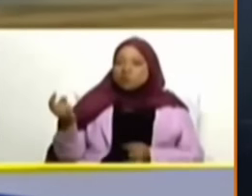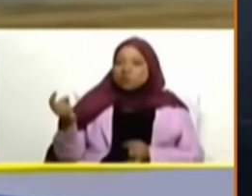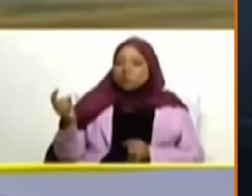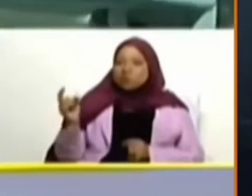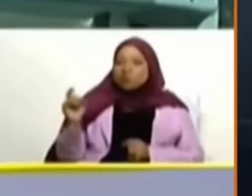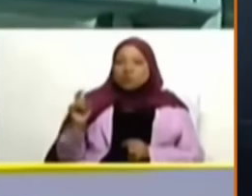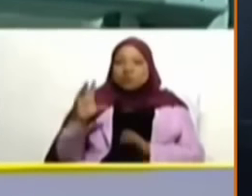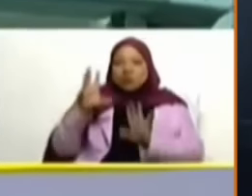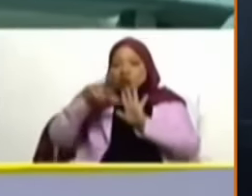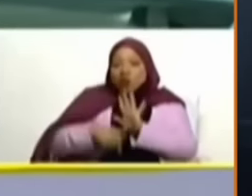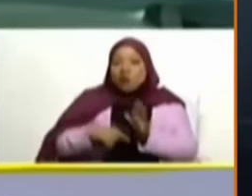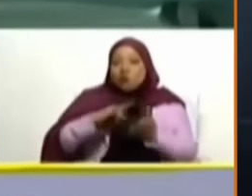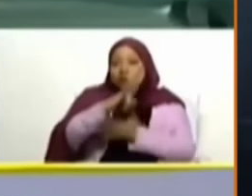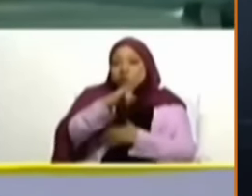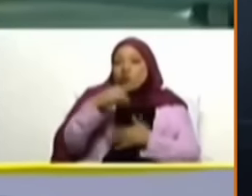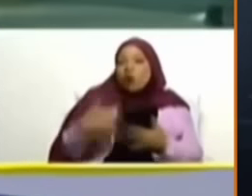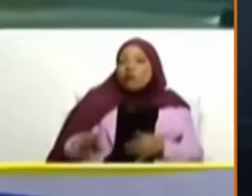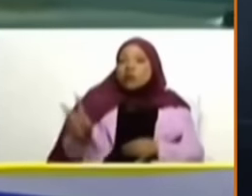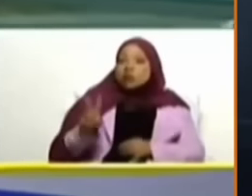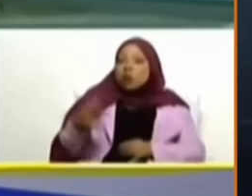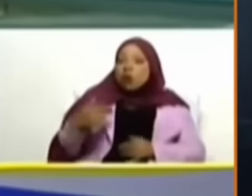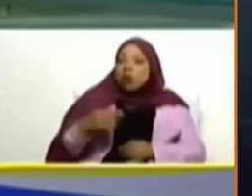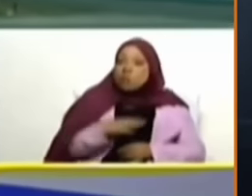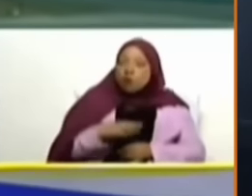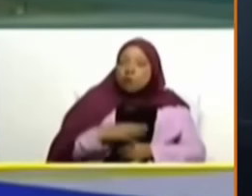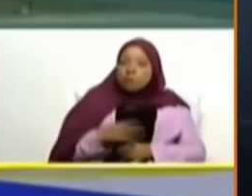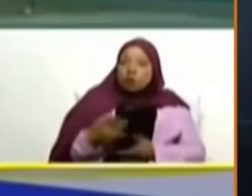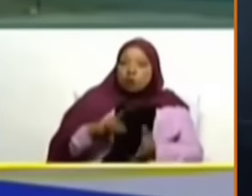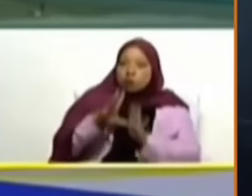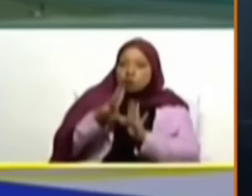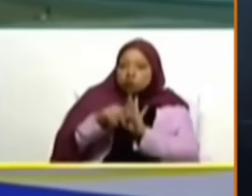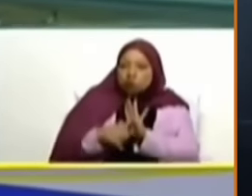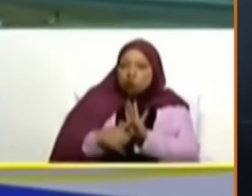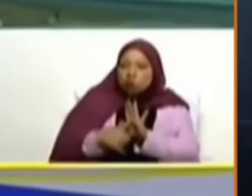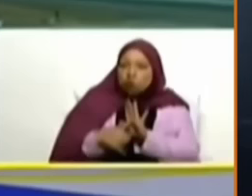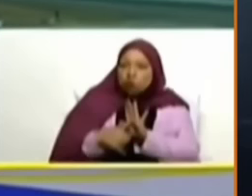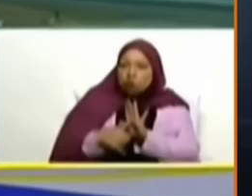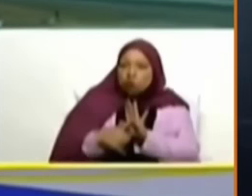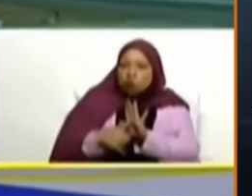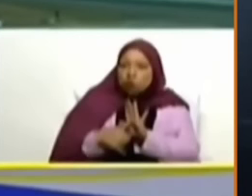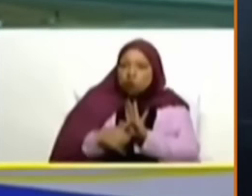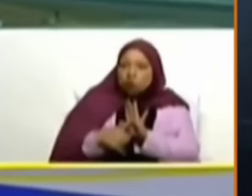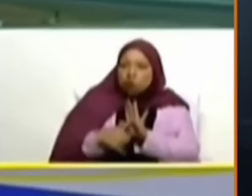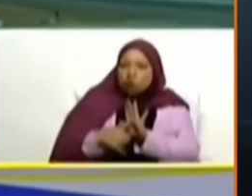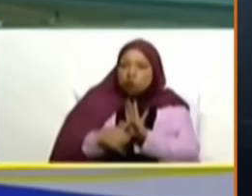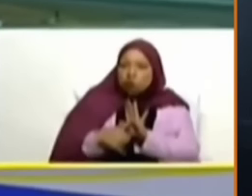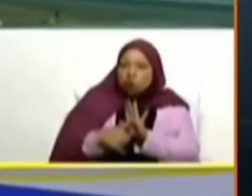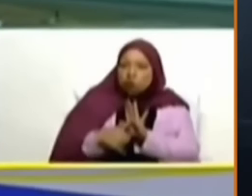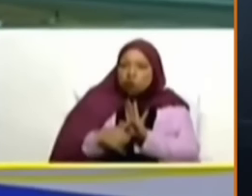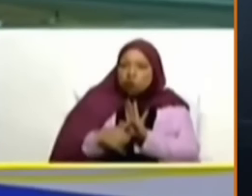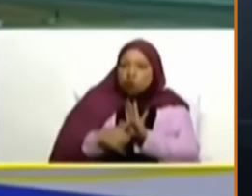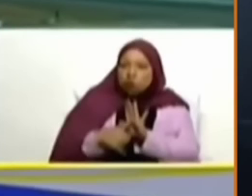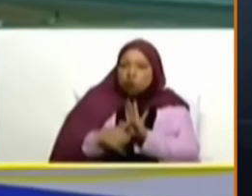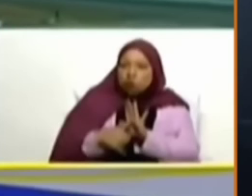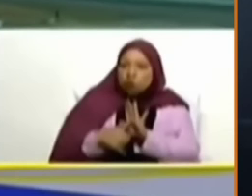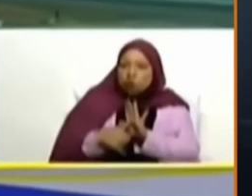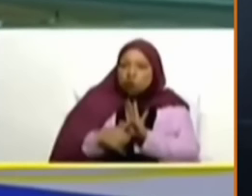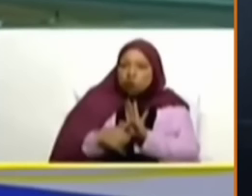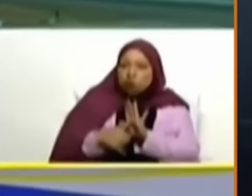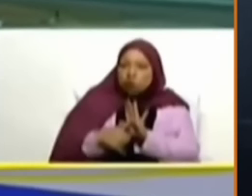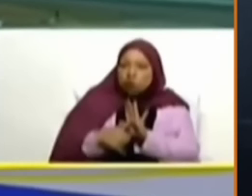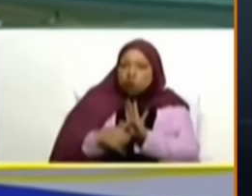Venezuela un avión valga comentario porque me cómo tú le robas un un avión